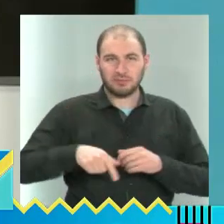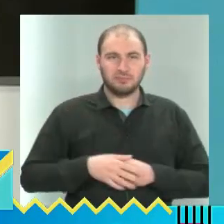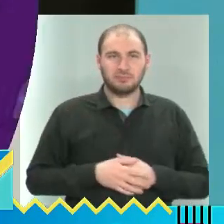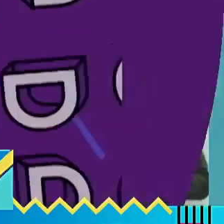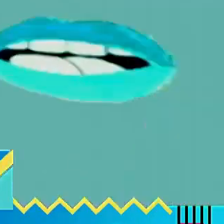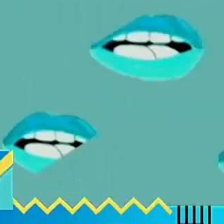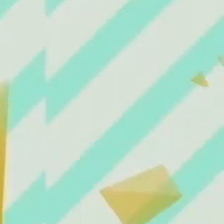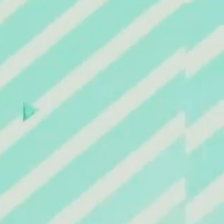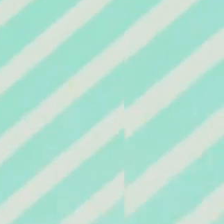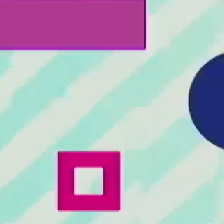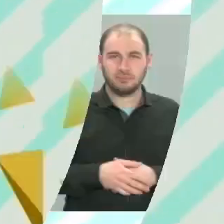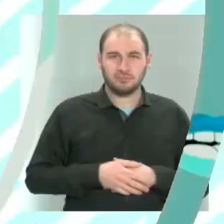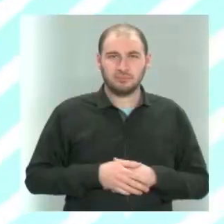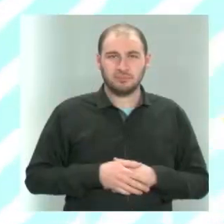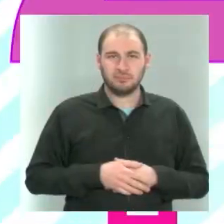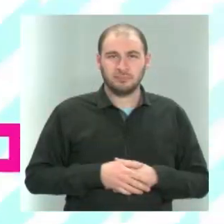día.